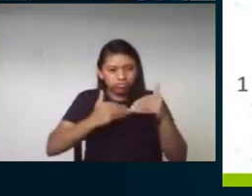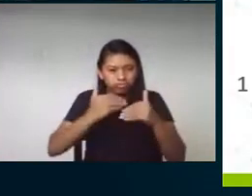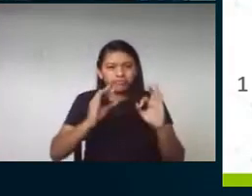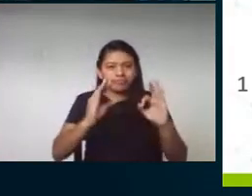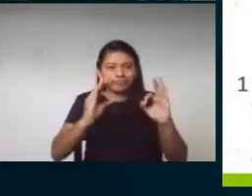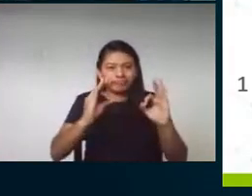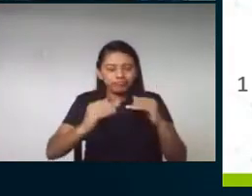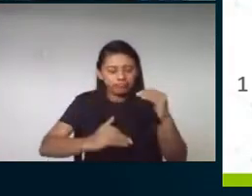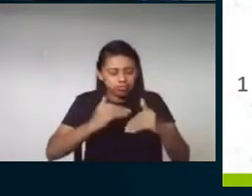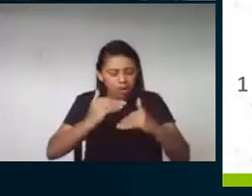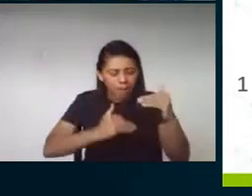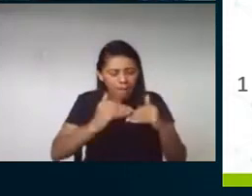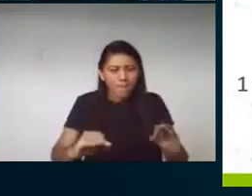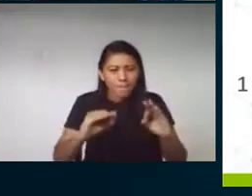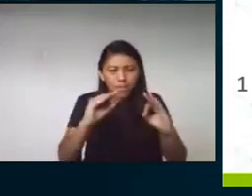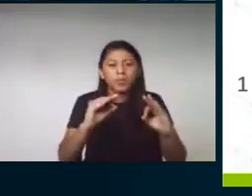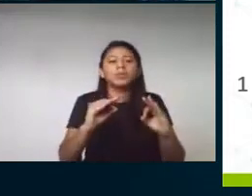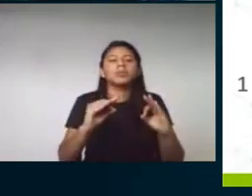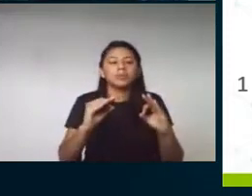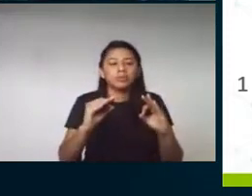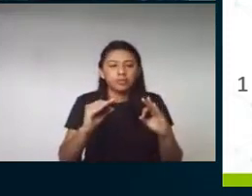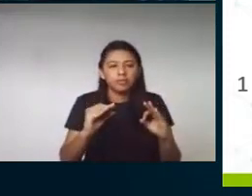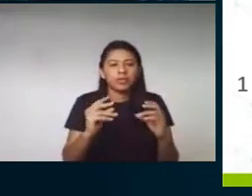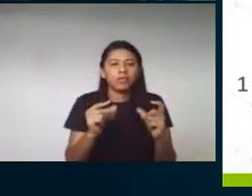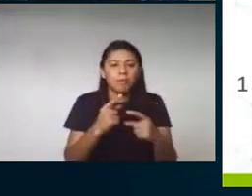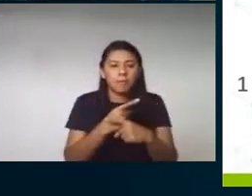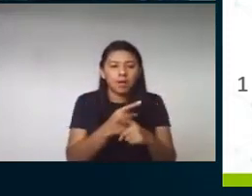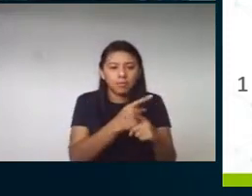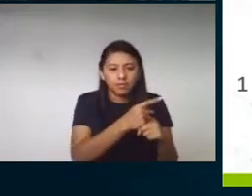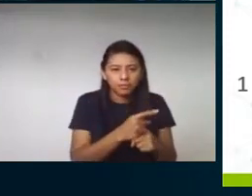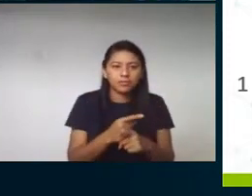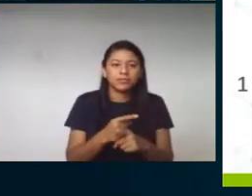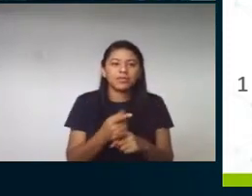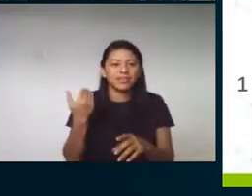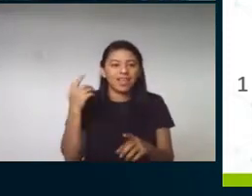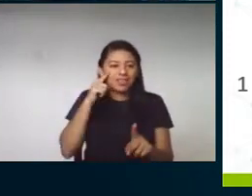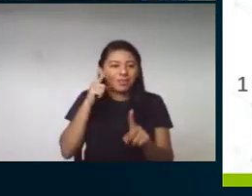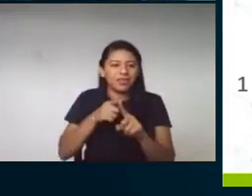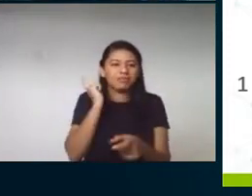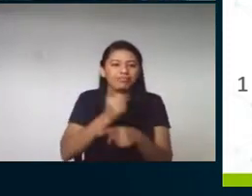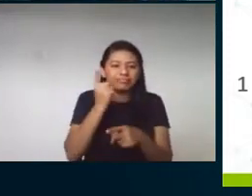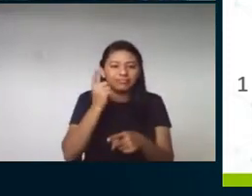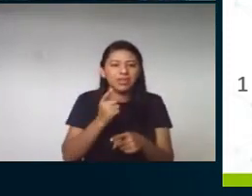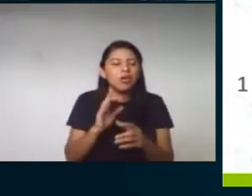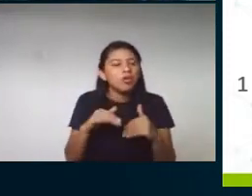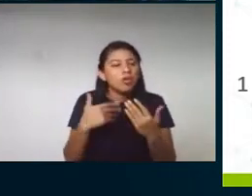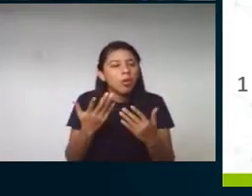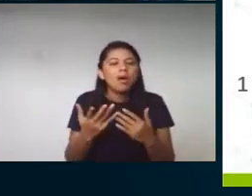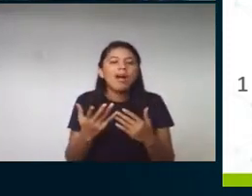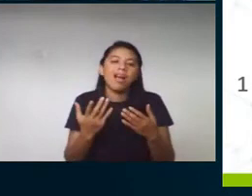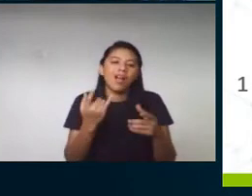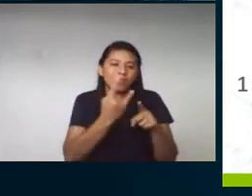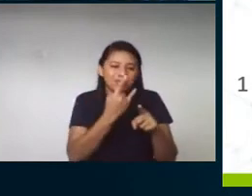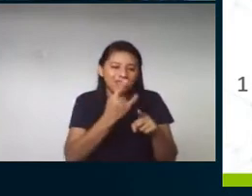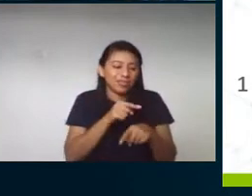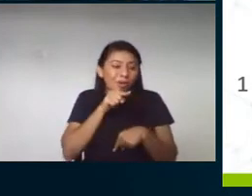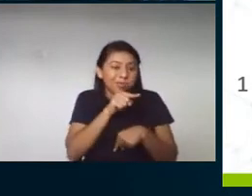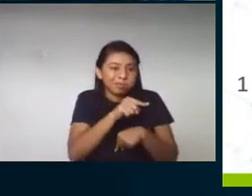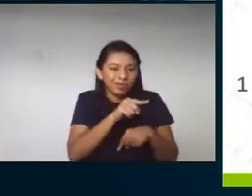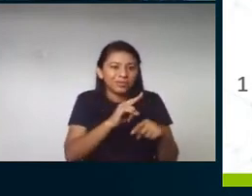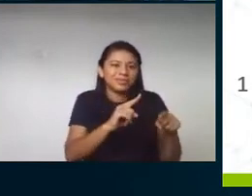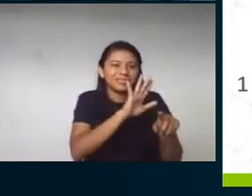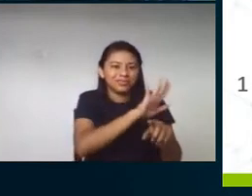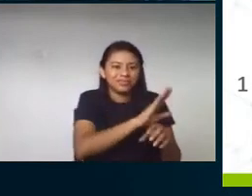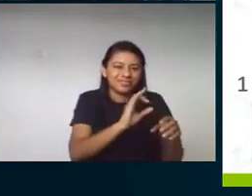herramientas que más puede contribuir a esto es precisamente aprovechar un digital twin de la planta para tomar